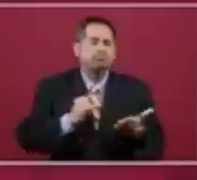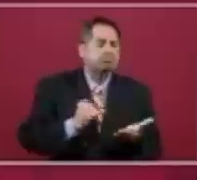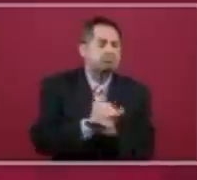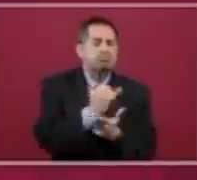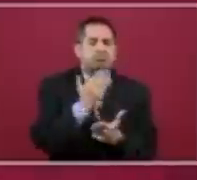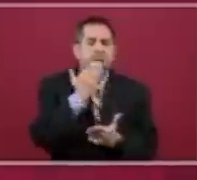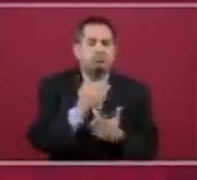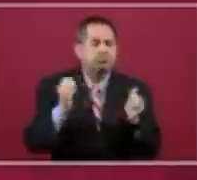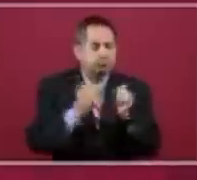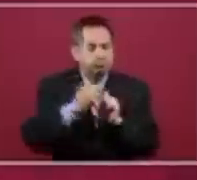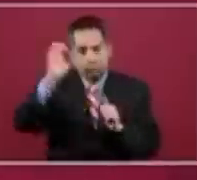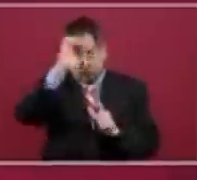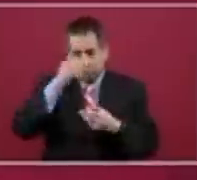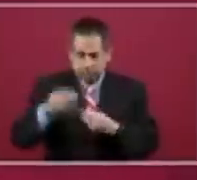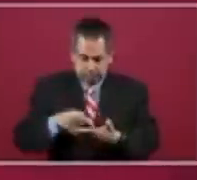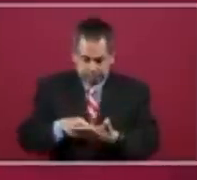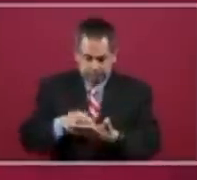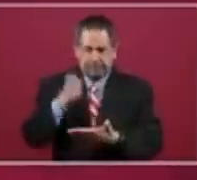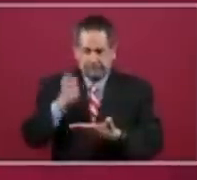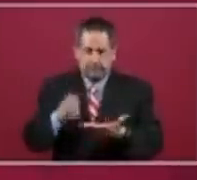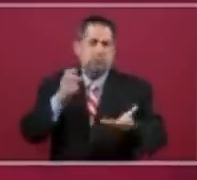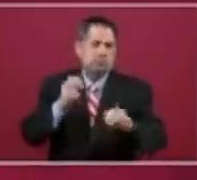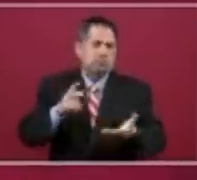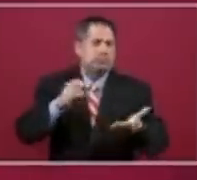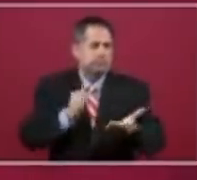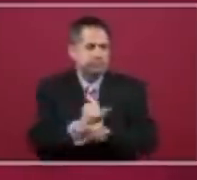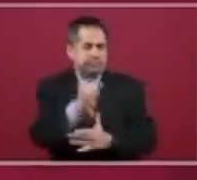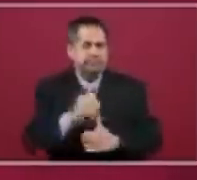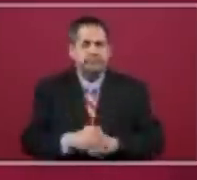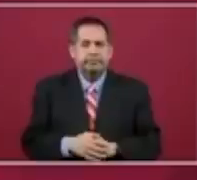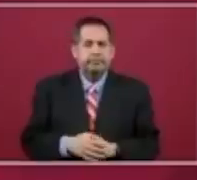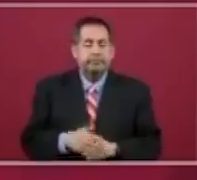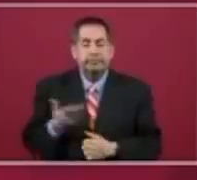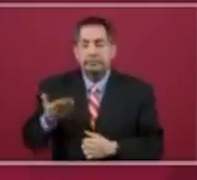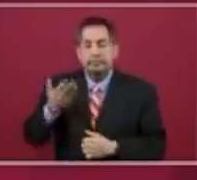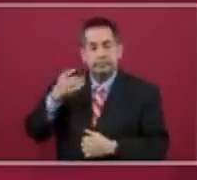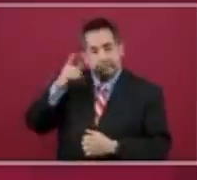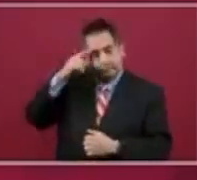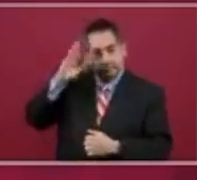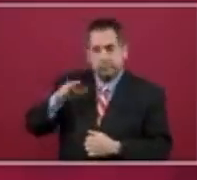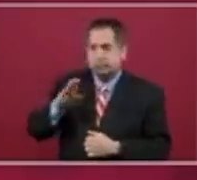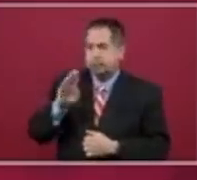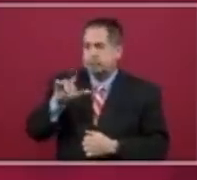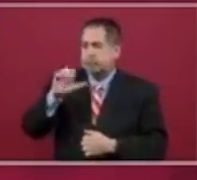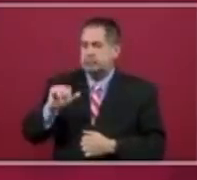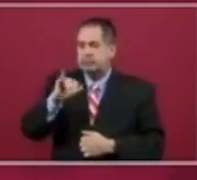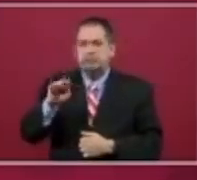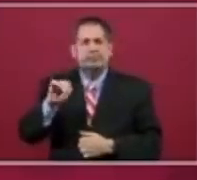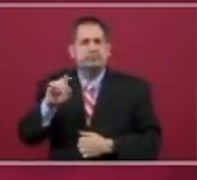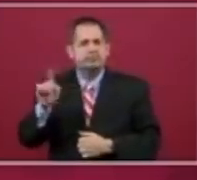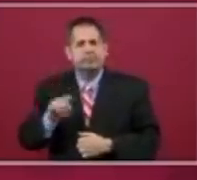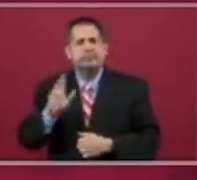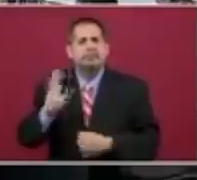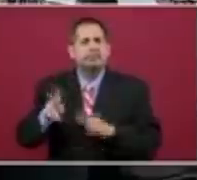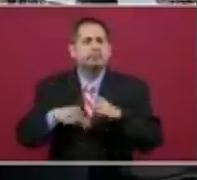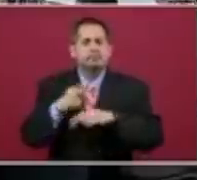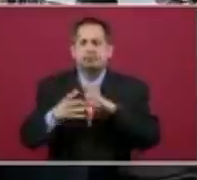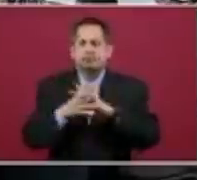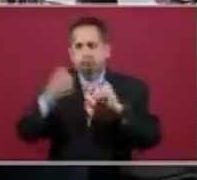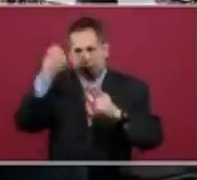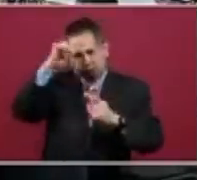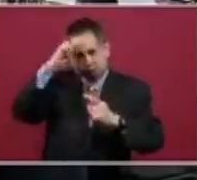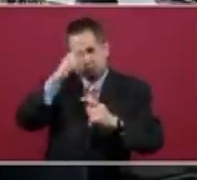a conocimientos científicos. Bueno, la señora Blanca Jiménez ya le presentó los diferentes